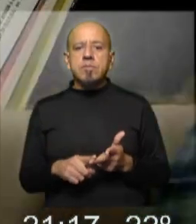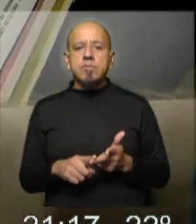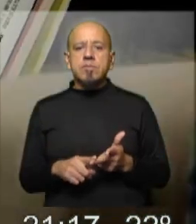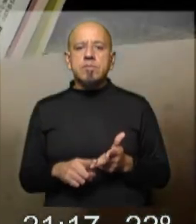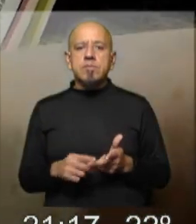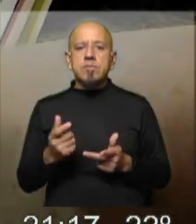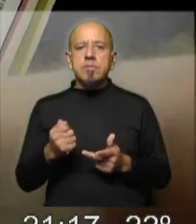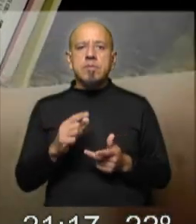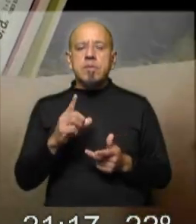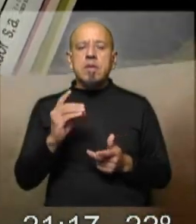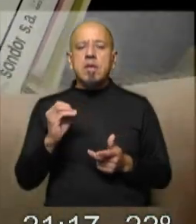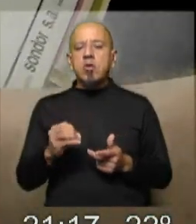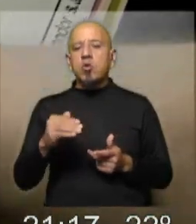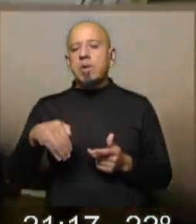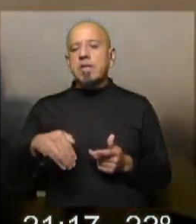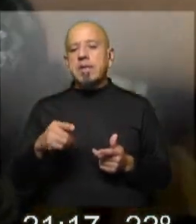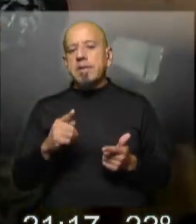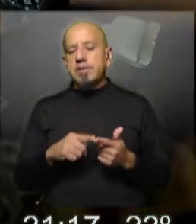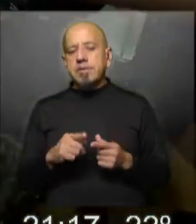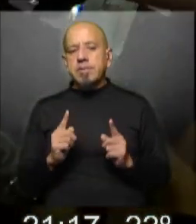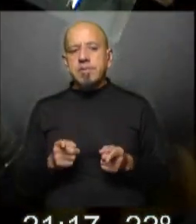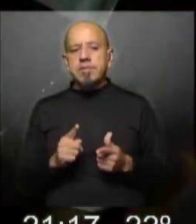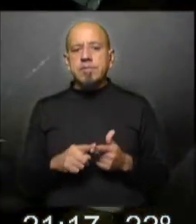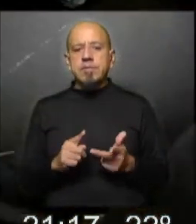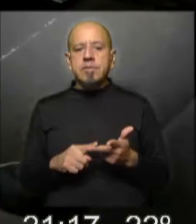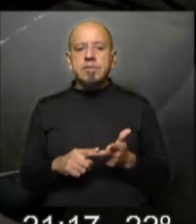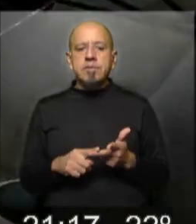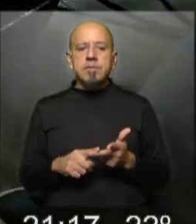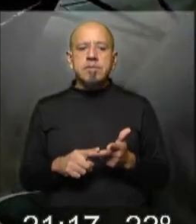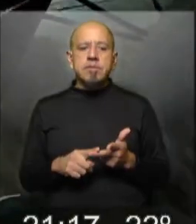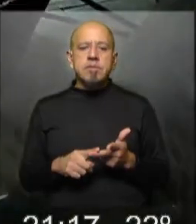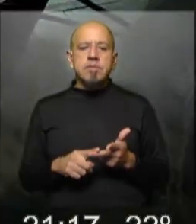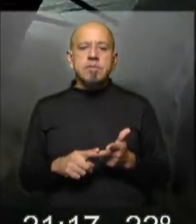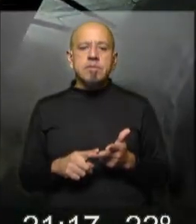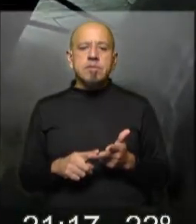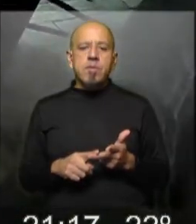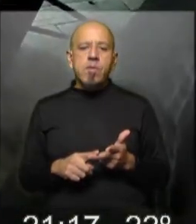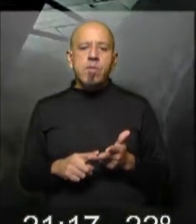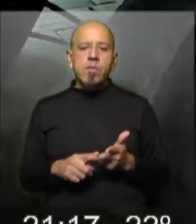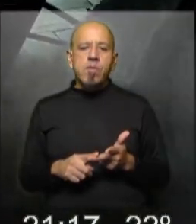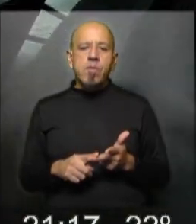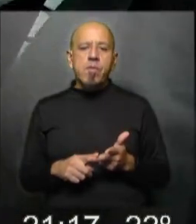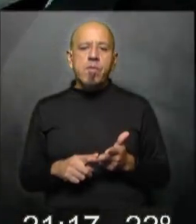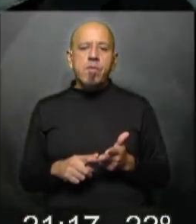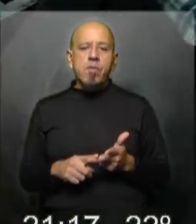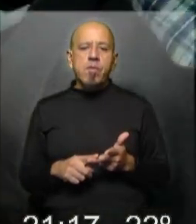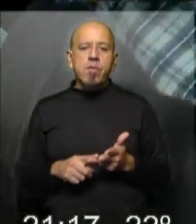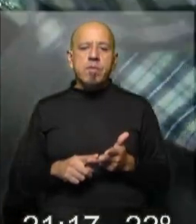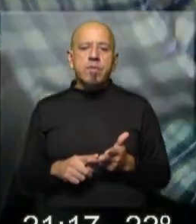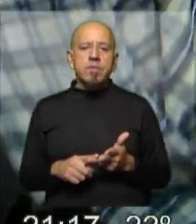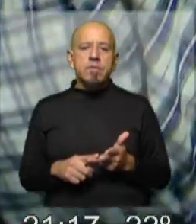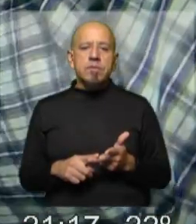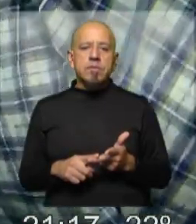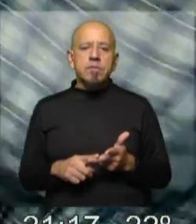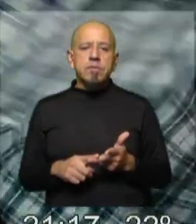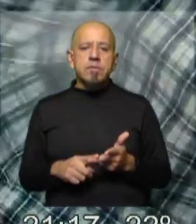Martínez. Acá también. Sí. Después está Qué Locura Enamorarme de Ti. Y también hay otros, sí, Un